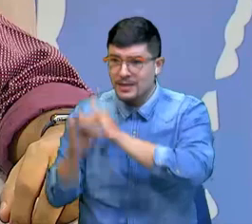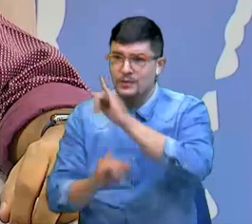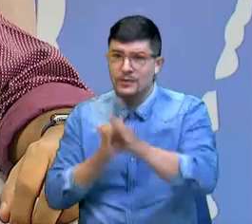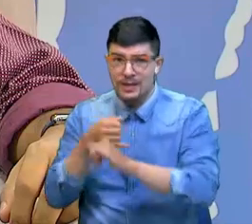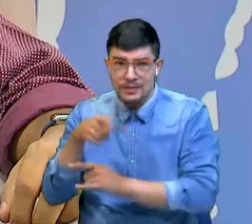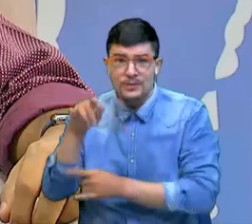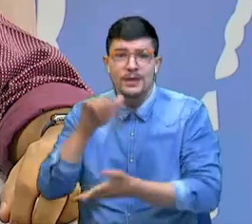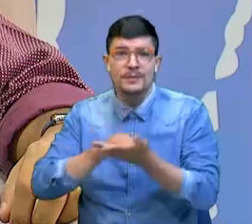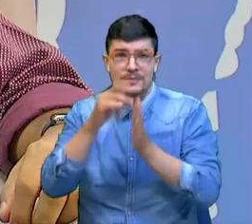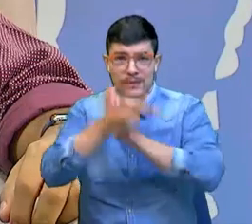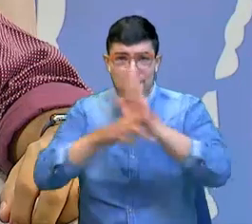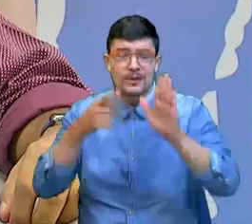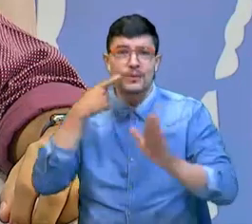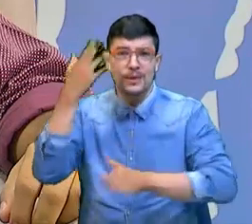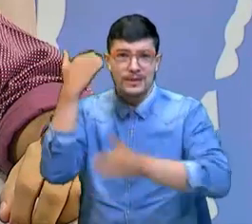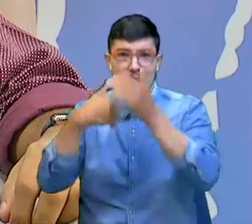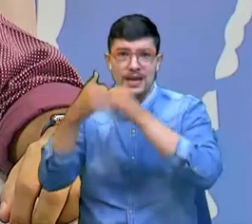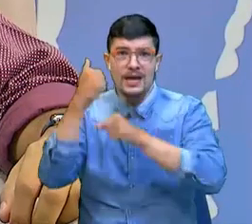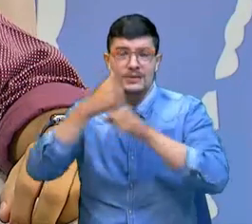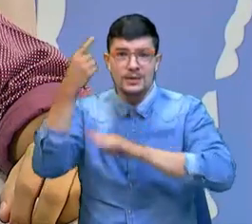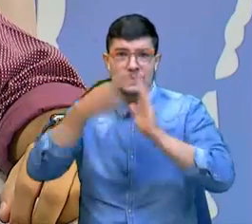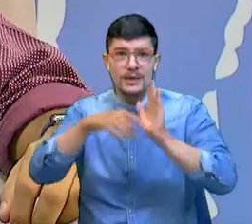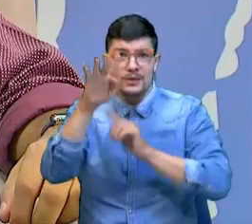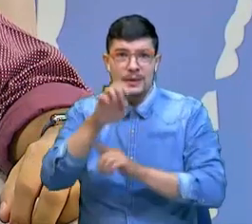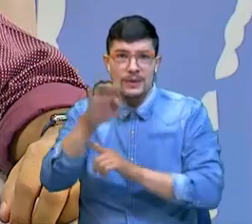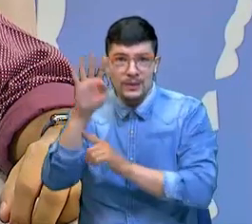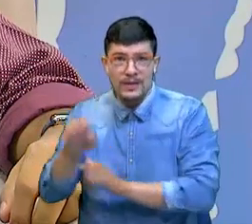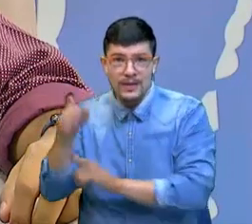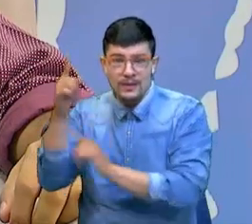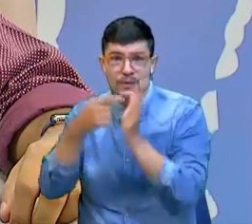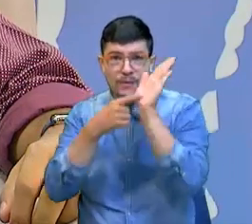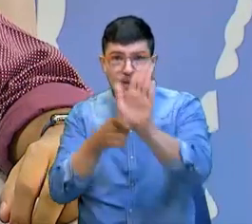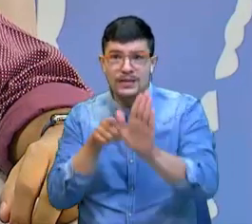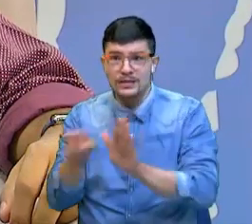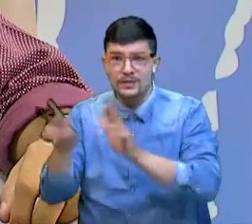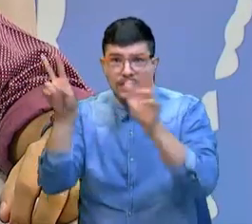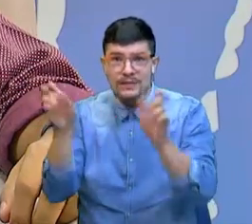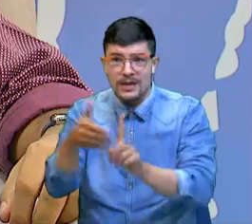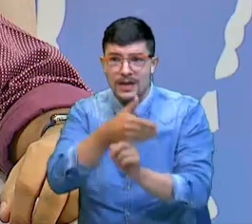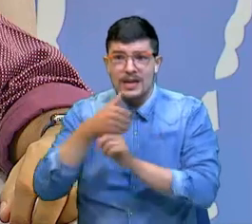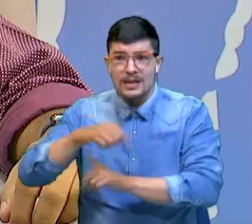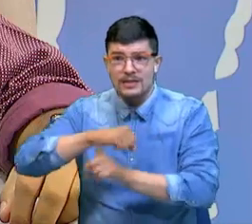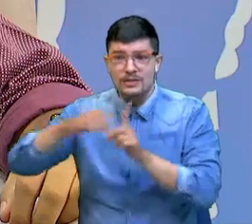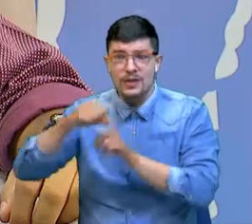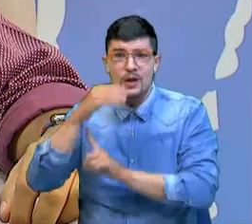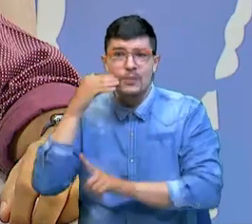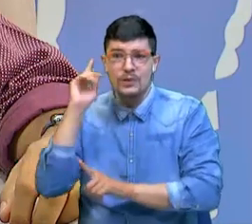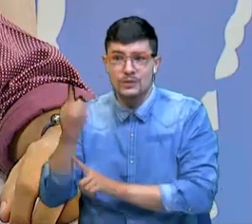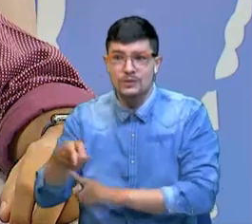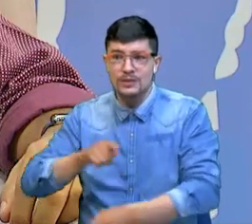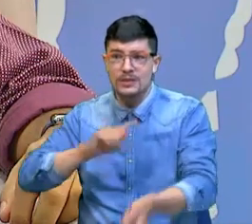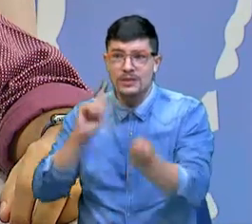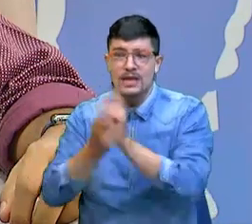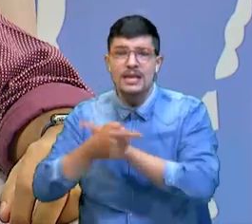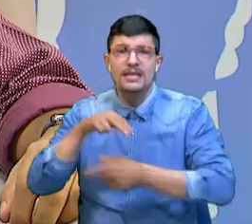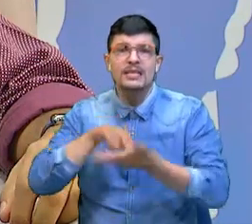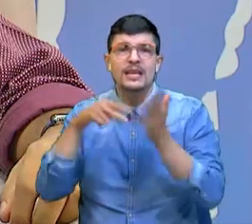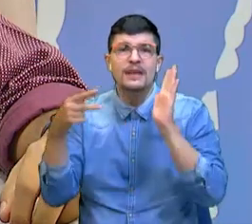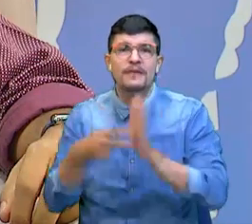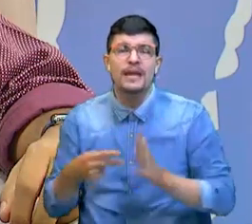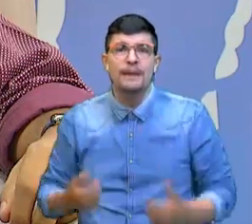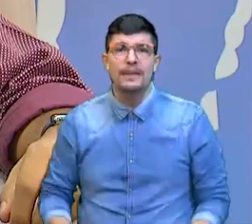misma Constitución del 91, muestra que en materia de seguridad social, cuando hay modificaciones, es para venir